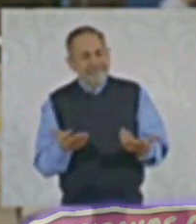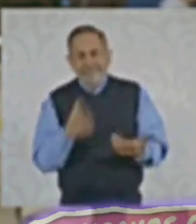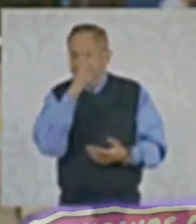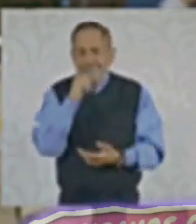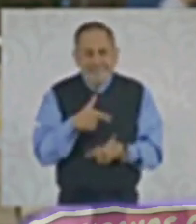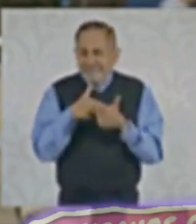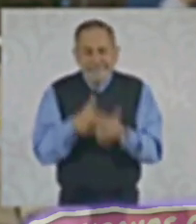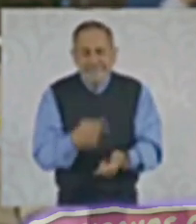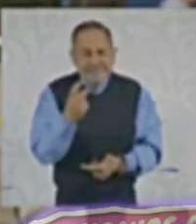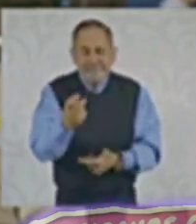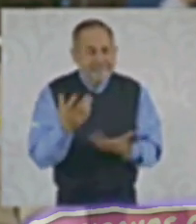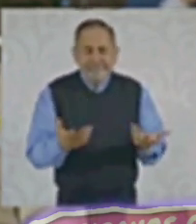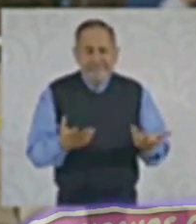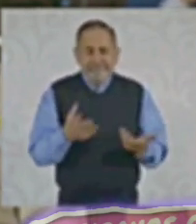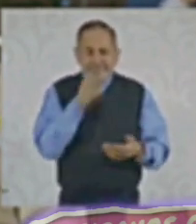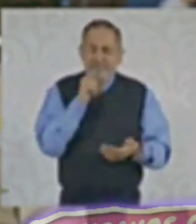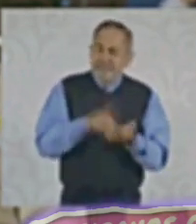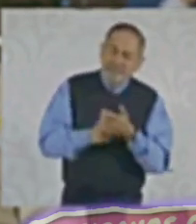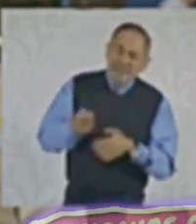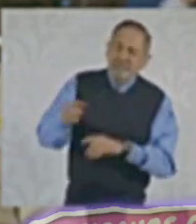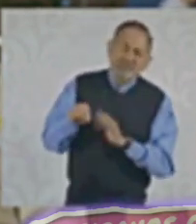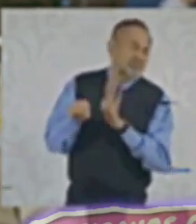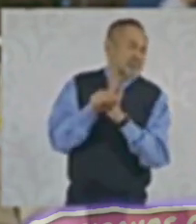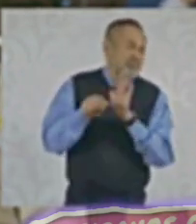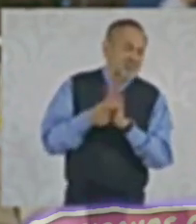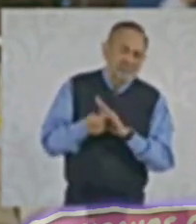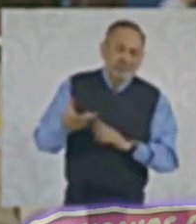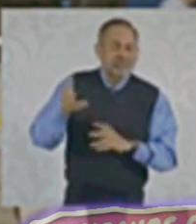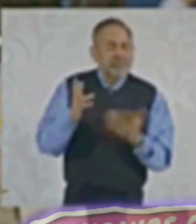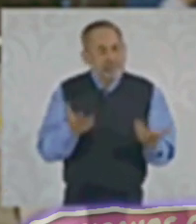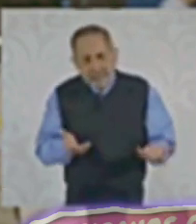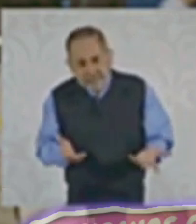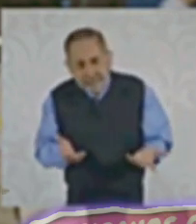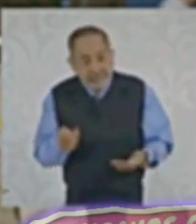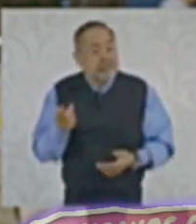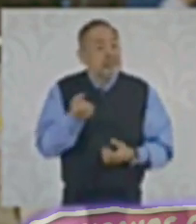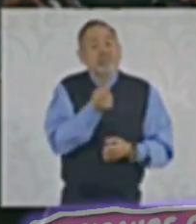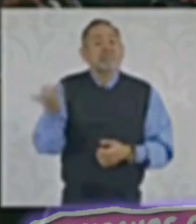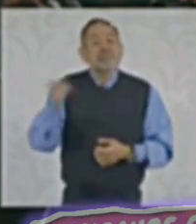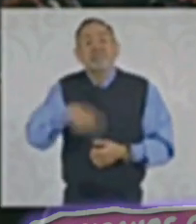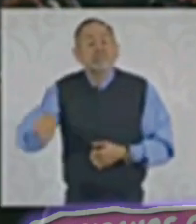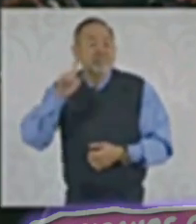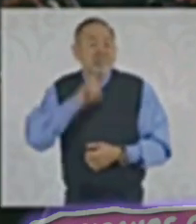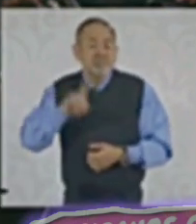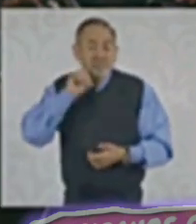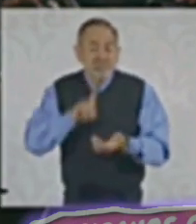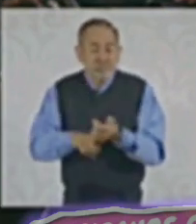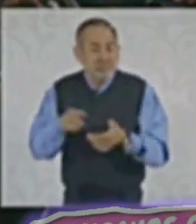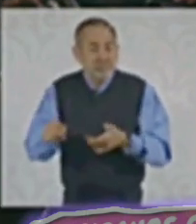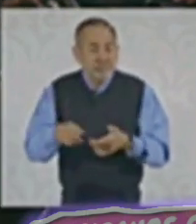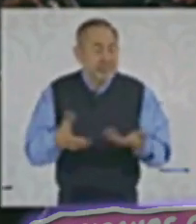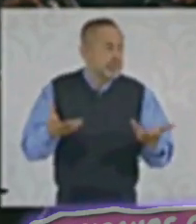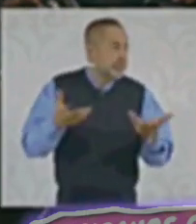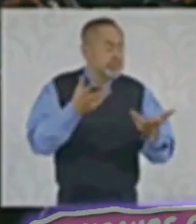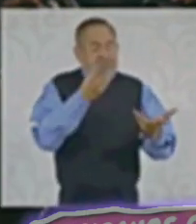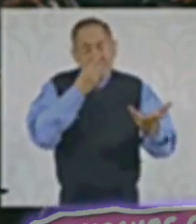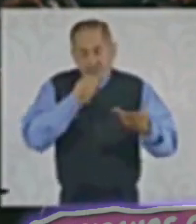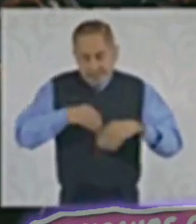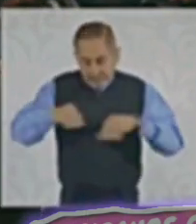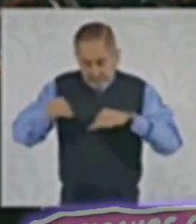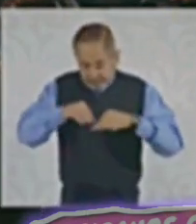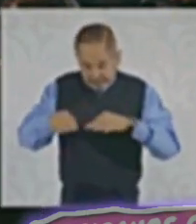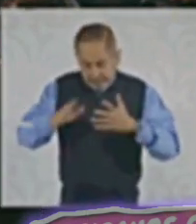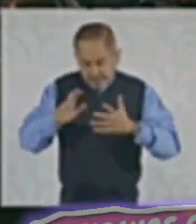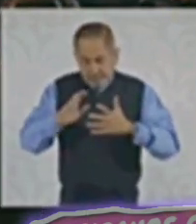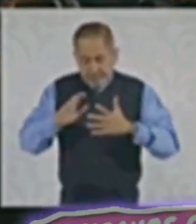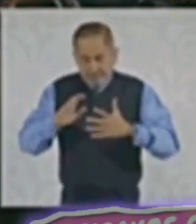señalando, estigmatizando, tienen que dejar inclusive las mujeres hasta dejar de trabajar, porque todavía les